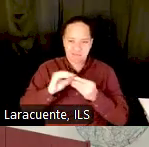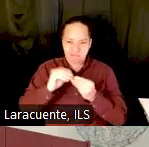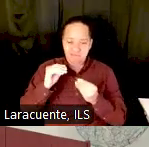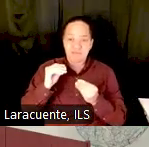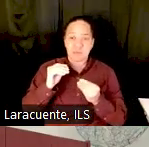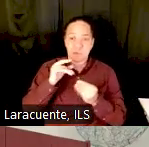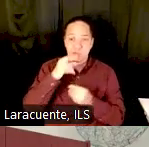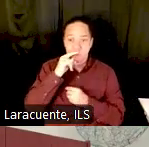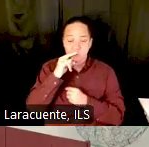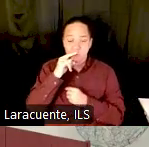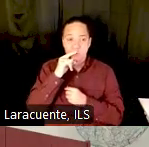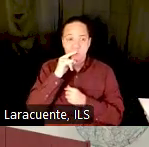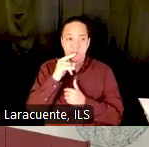que